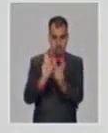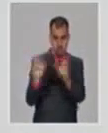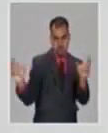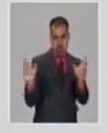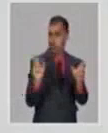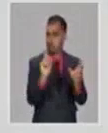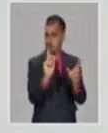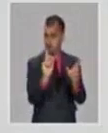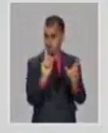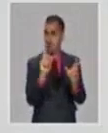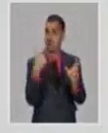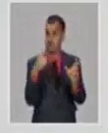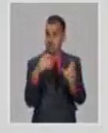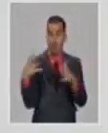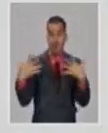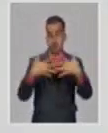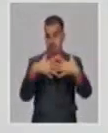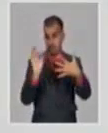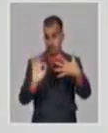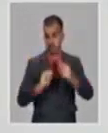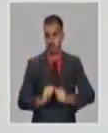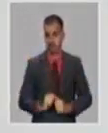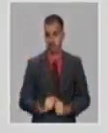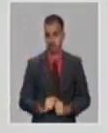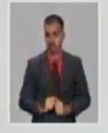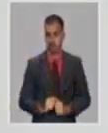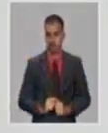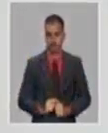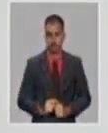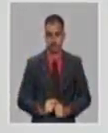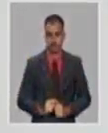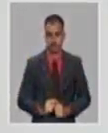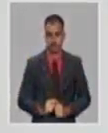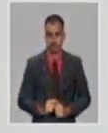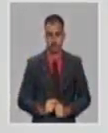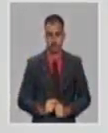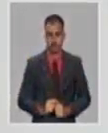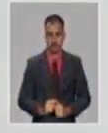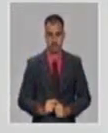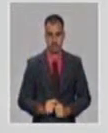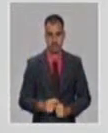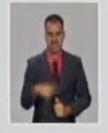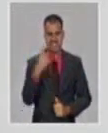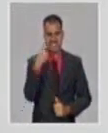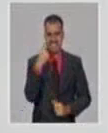niveles de la agricultura. Excesivos intermediarios que abandonaron la función de producir,